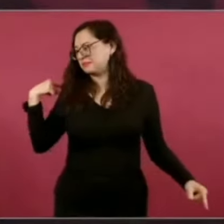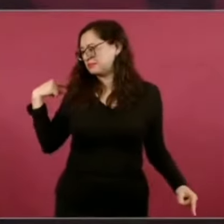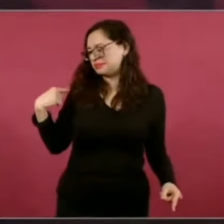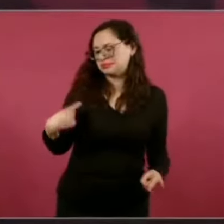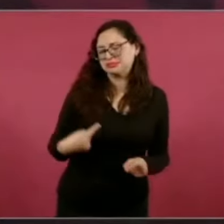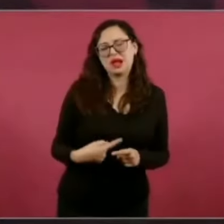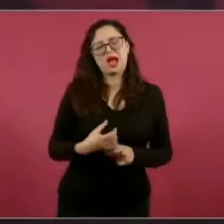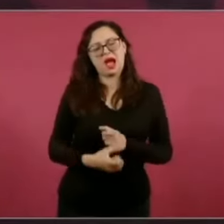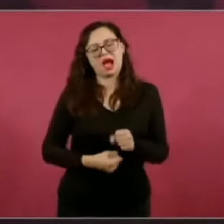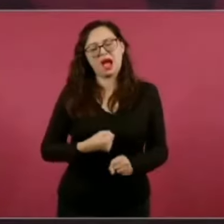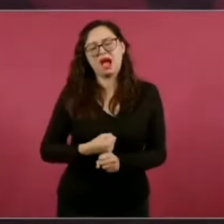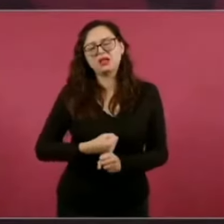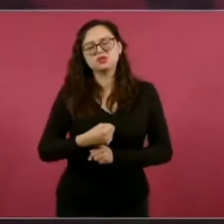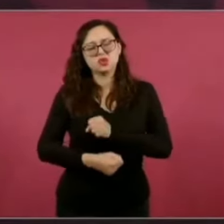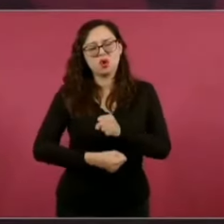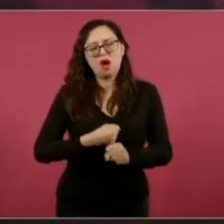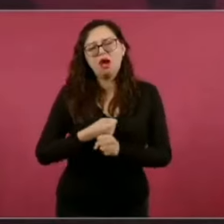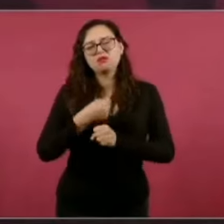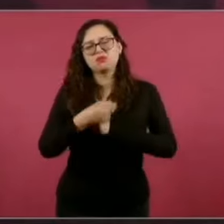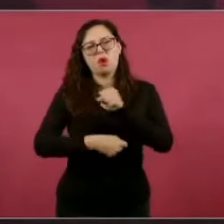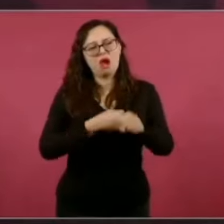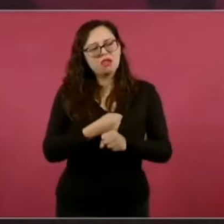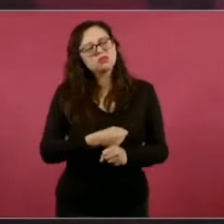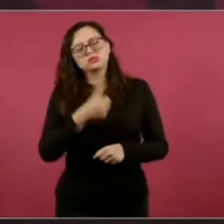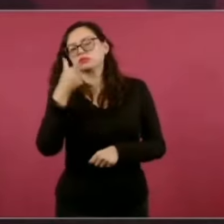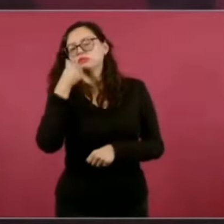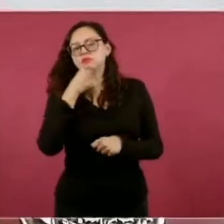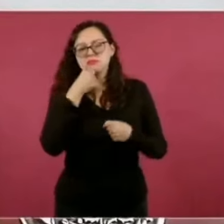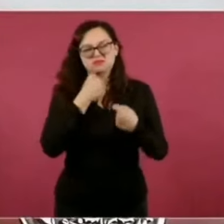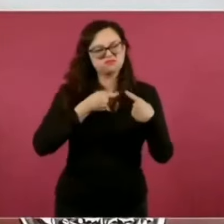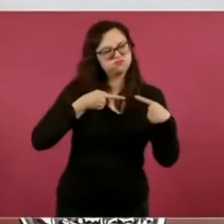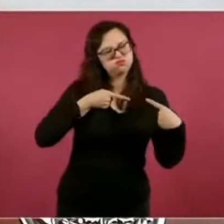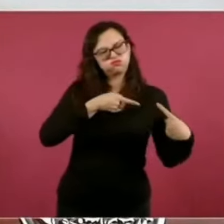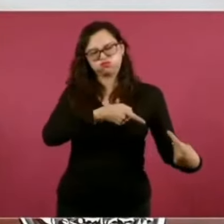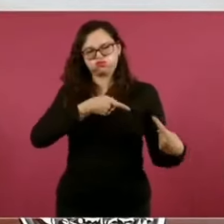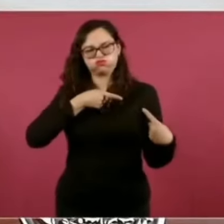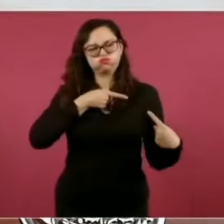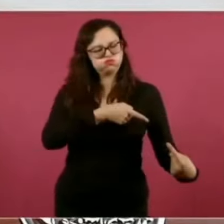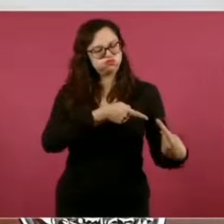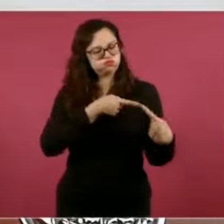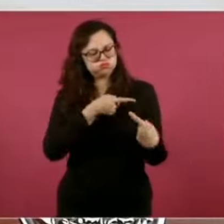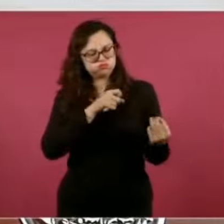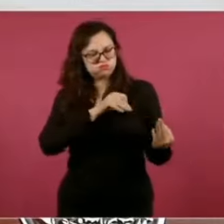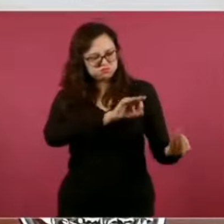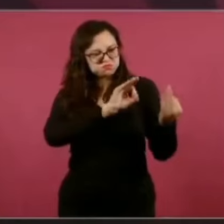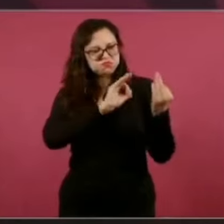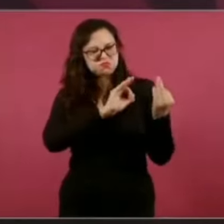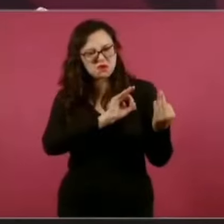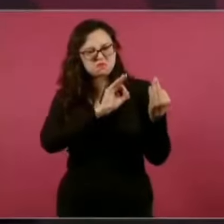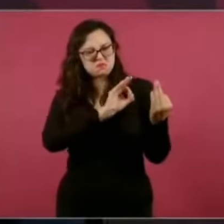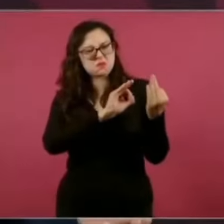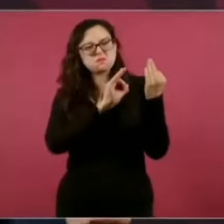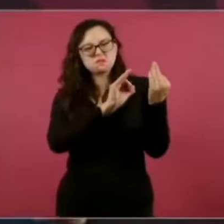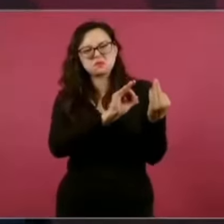varios periodos de nuestra historia, pues tenemos un